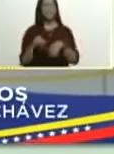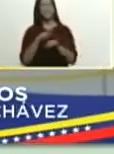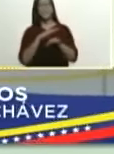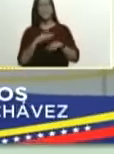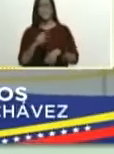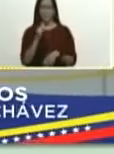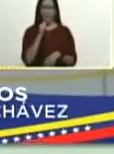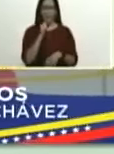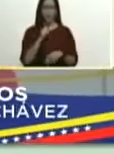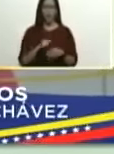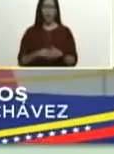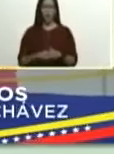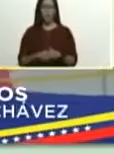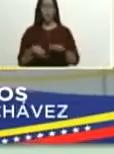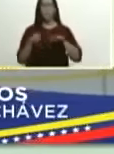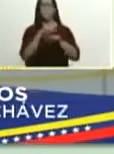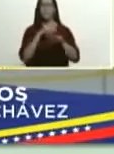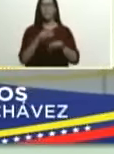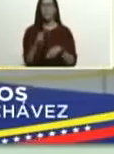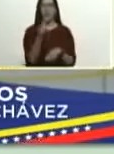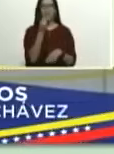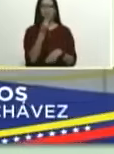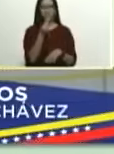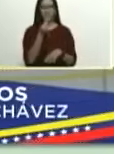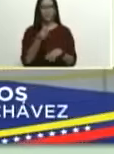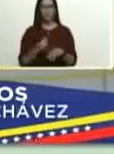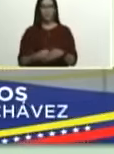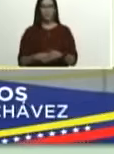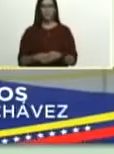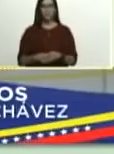agua, ministro de alimentación,